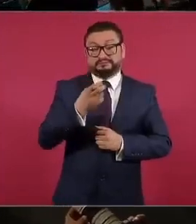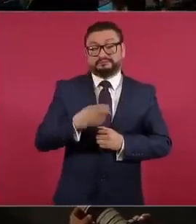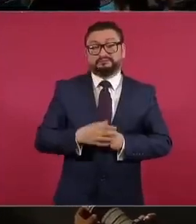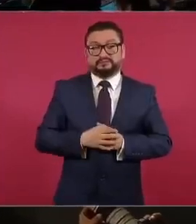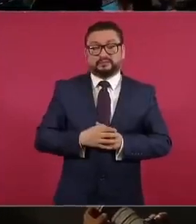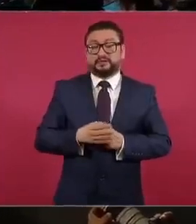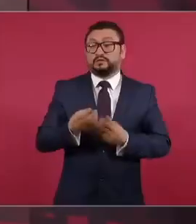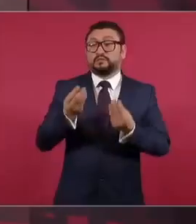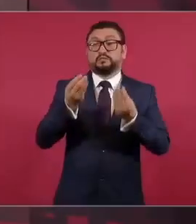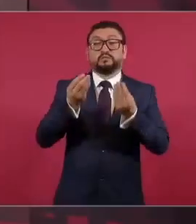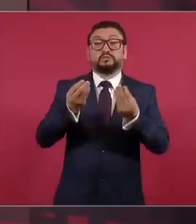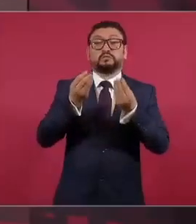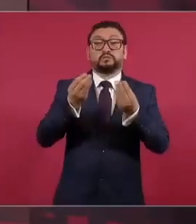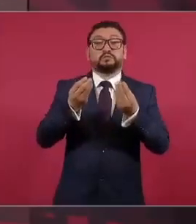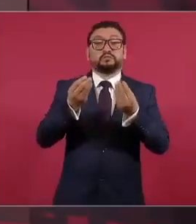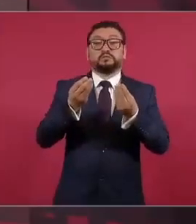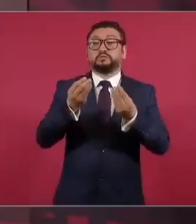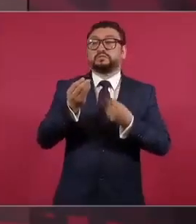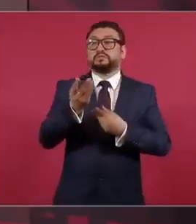muchos,